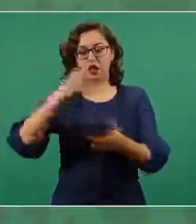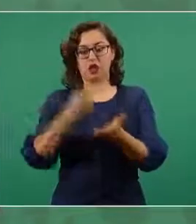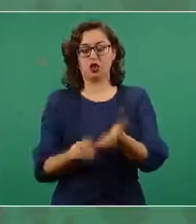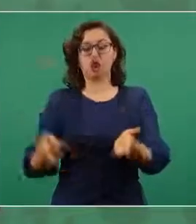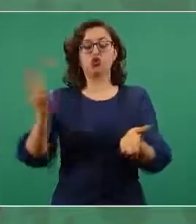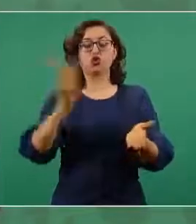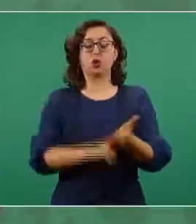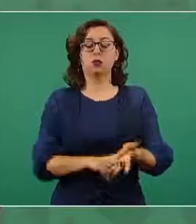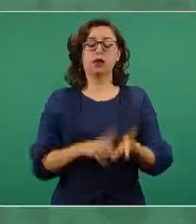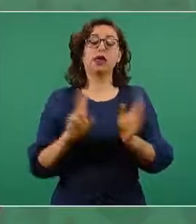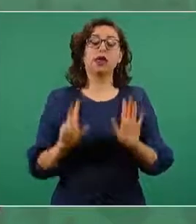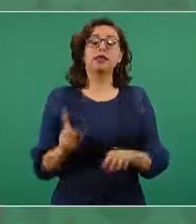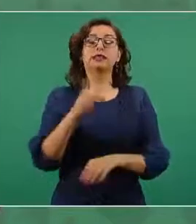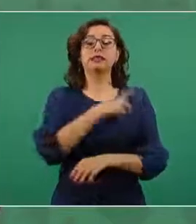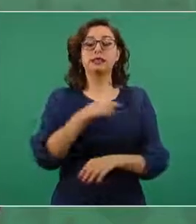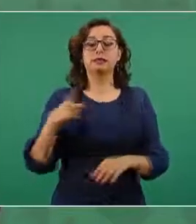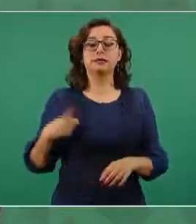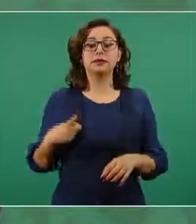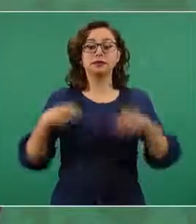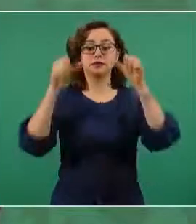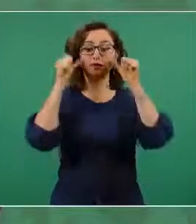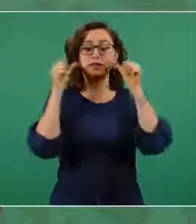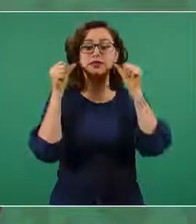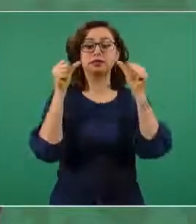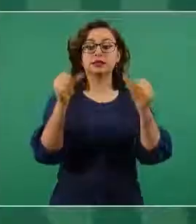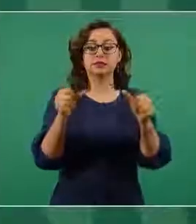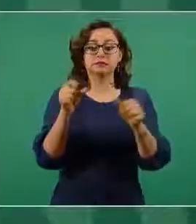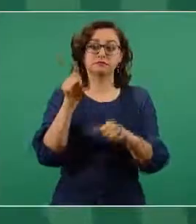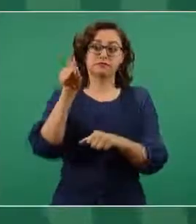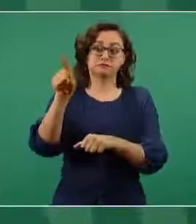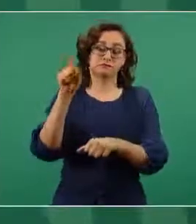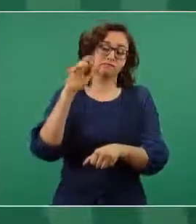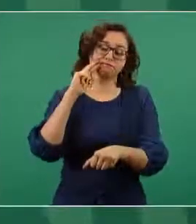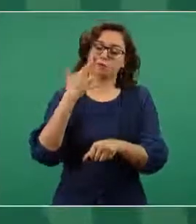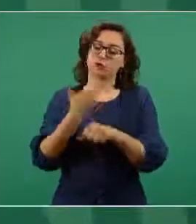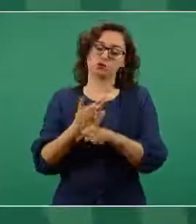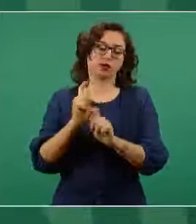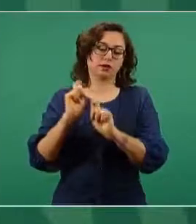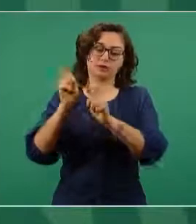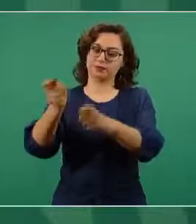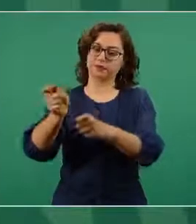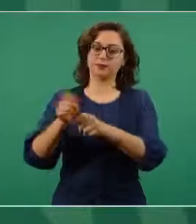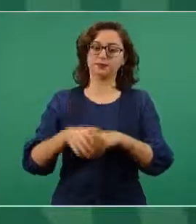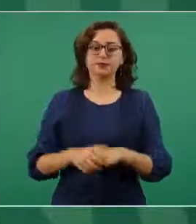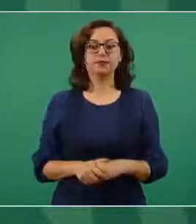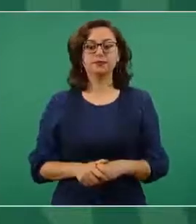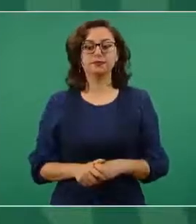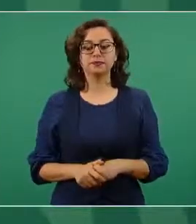corresponde a ellos. Yo quiero también